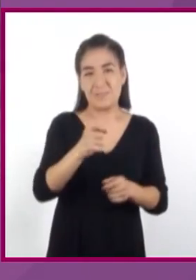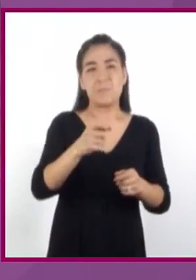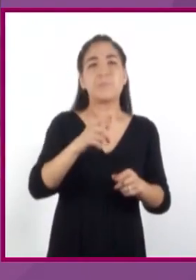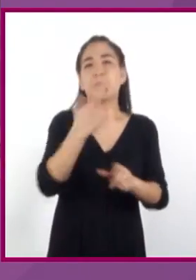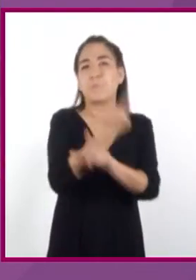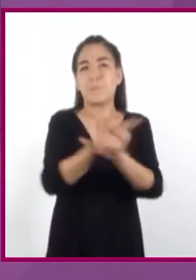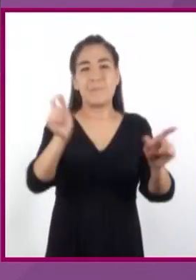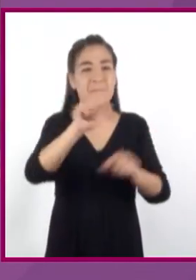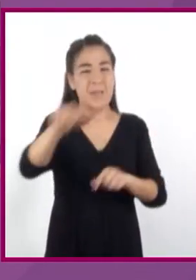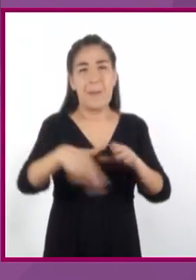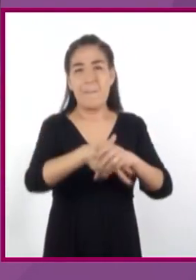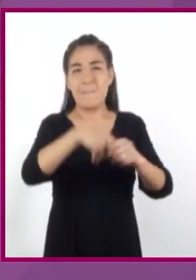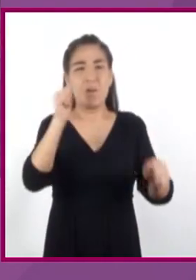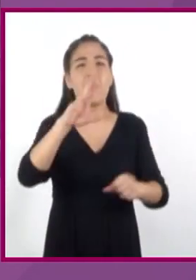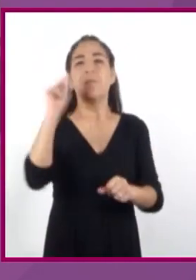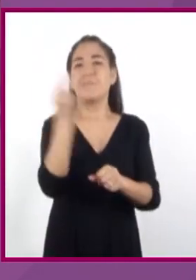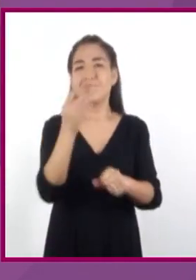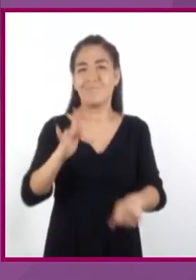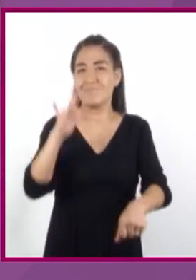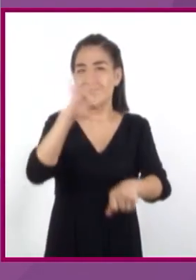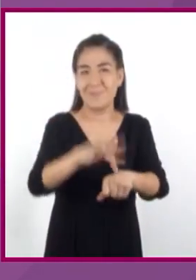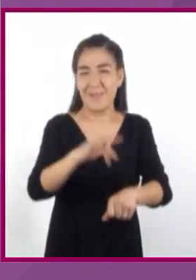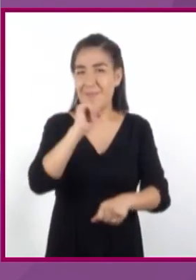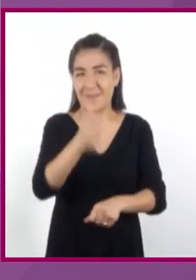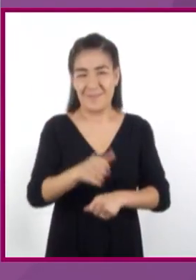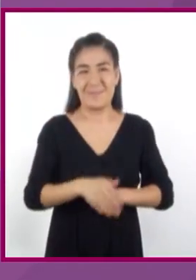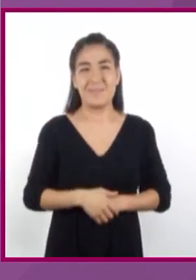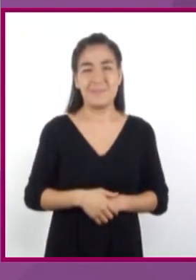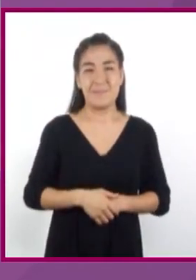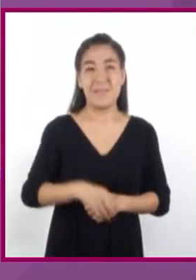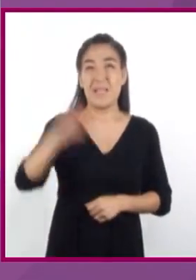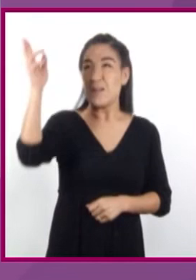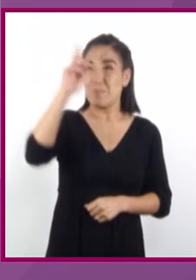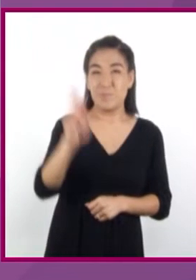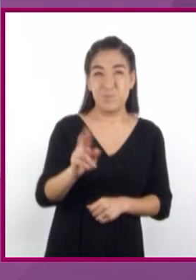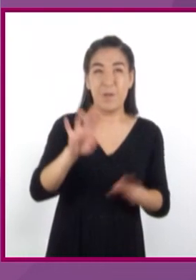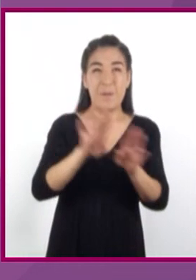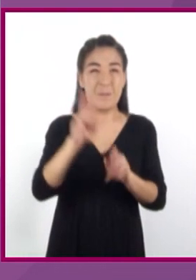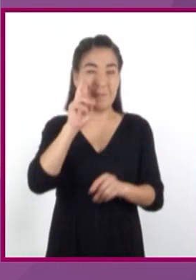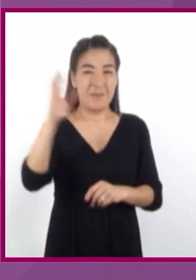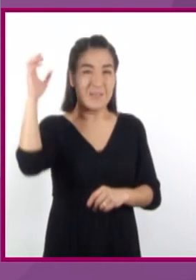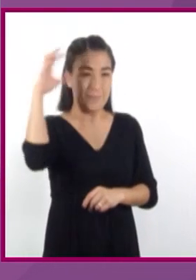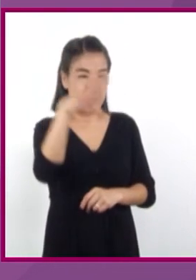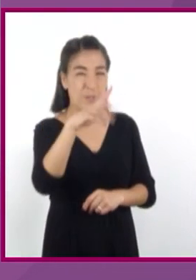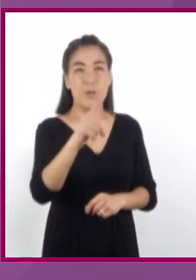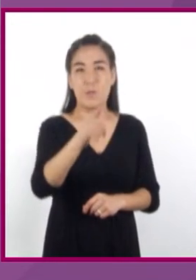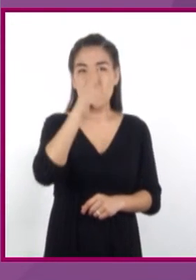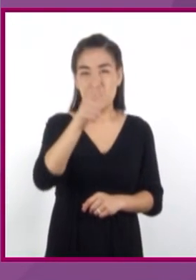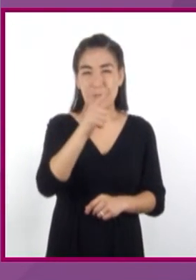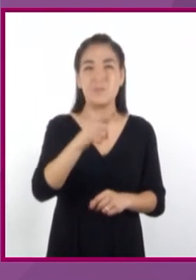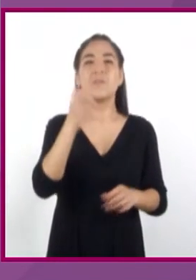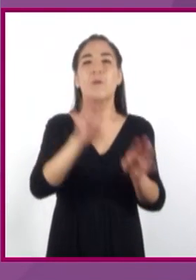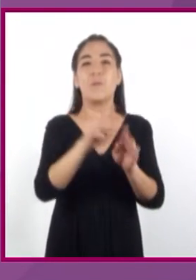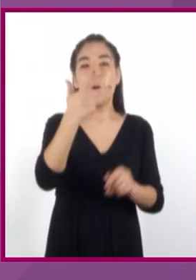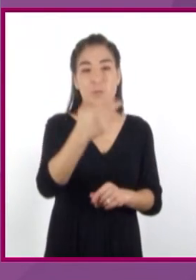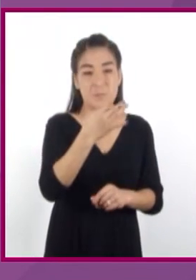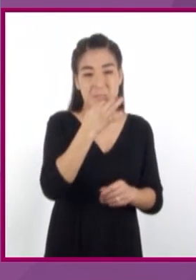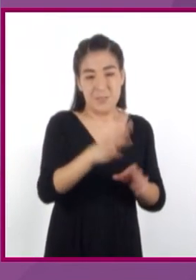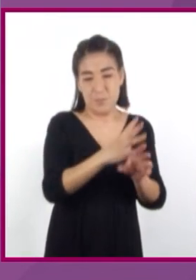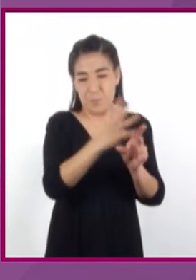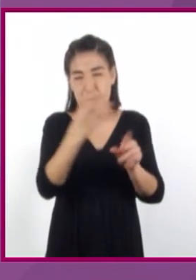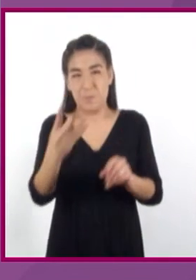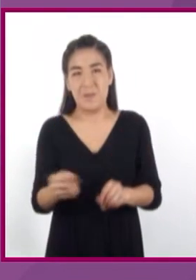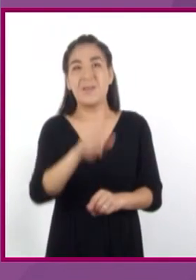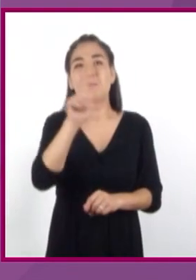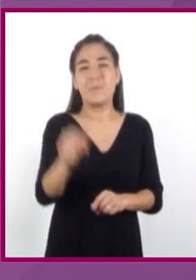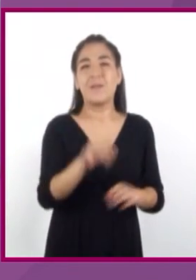sin necesidad de hacer contacto con la materia. Los rayos del sol atraviesan el espacio en 8 minutos y nos transfieren su